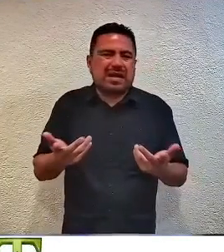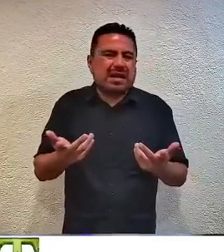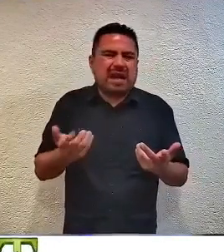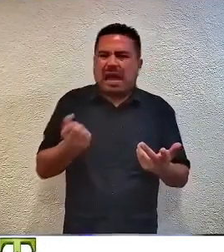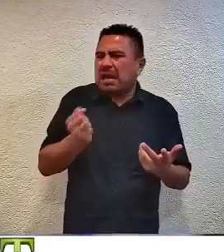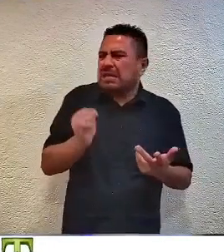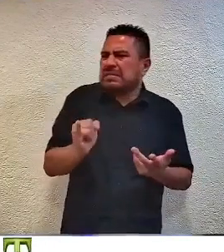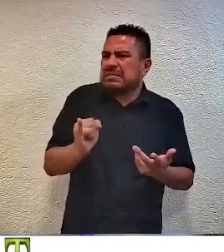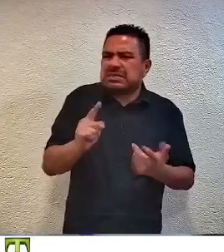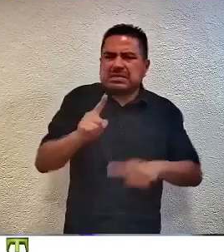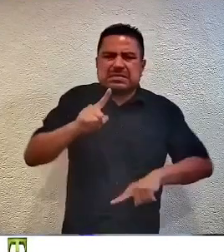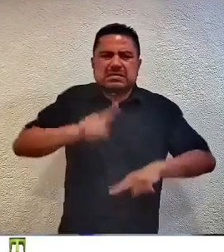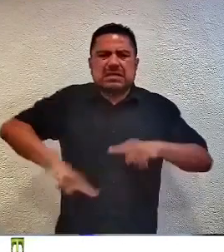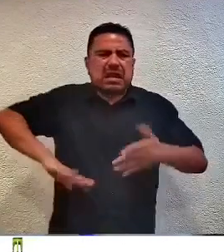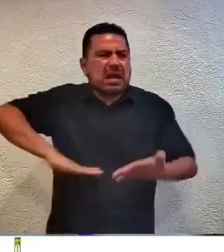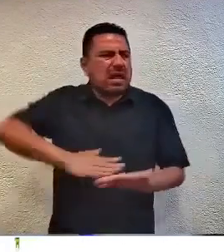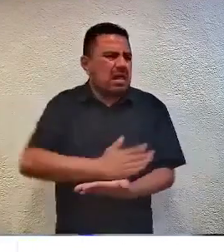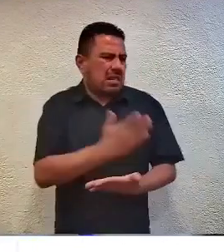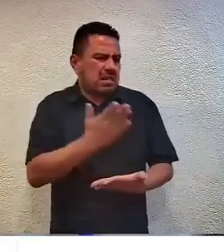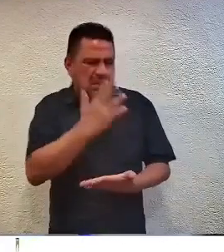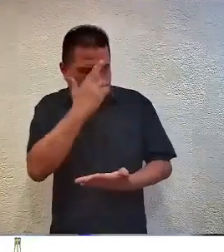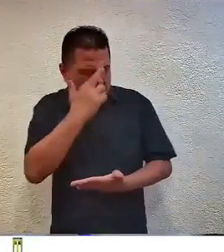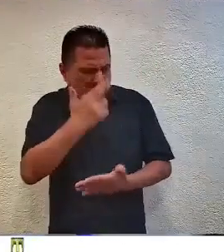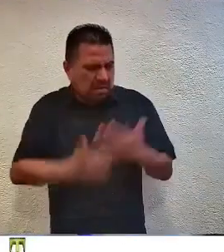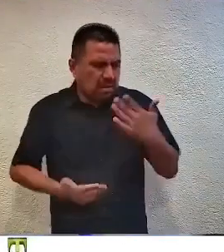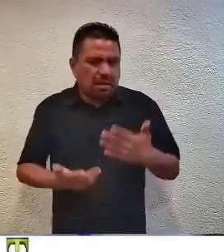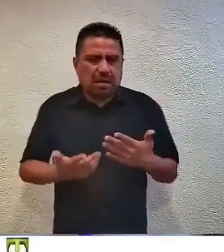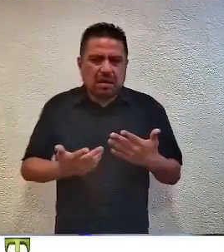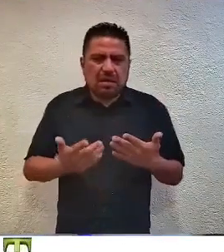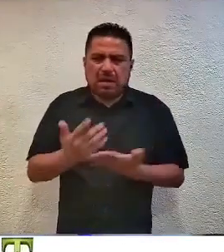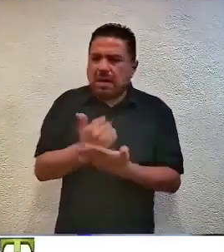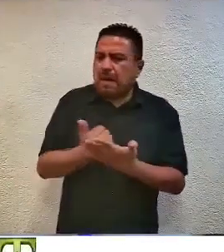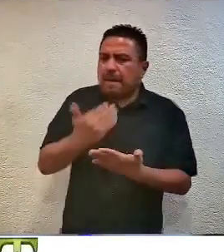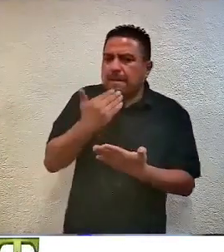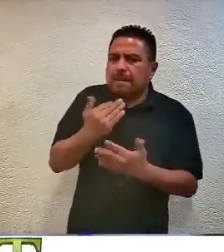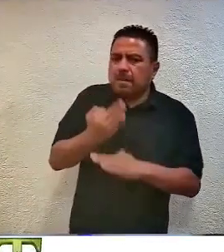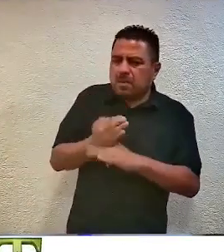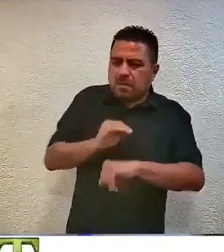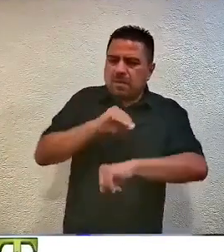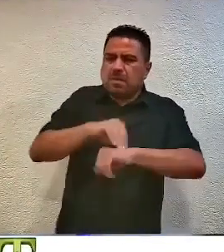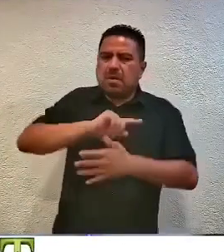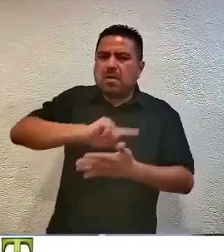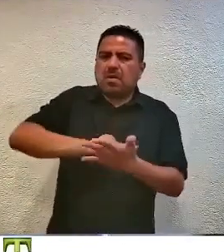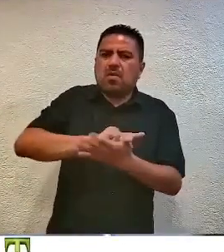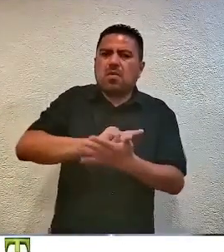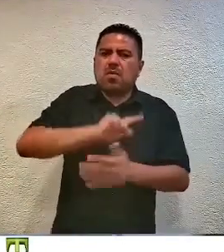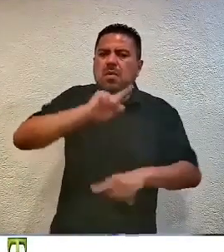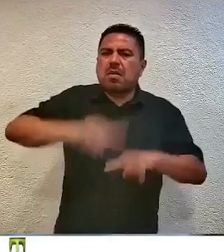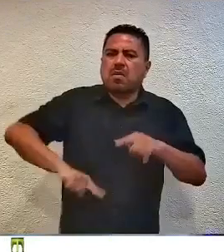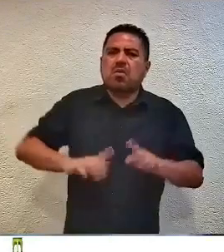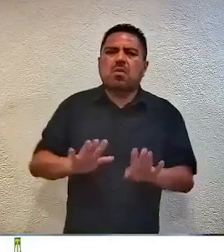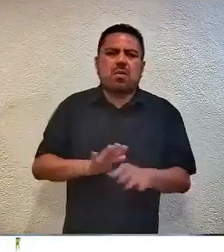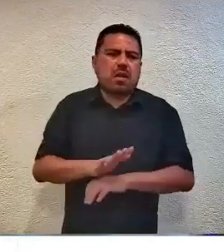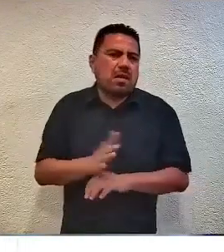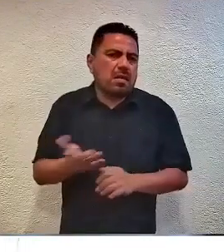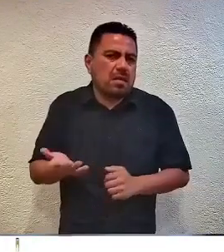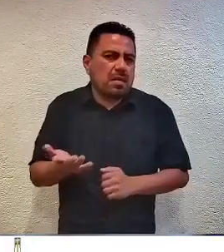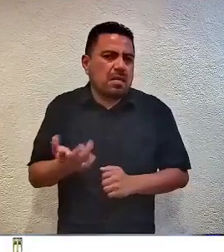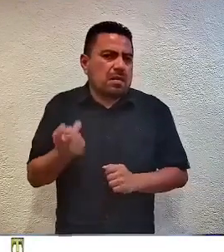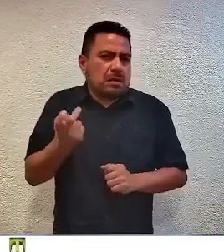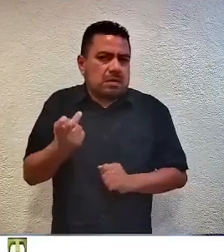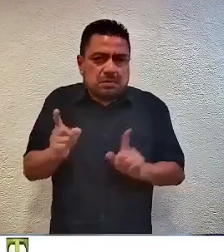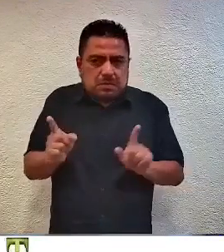la violación o cuáles son las garantías procesales que se violaron. Eso sería